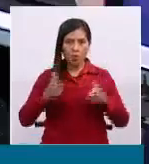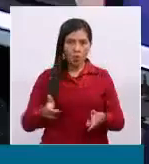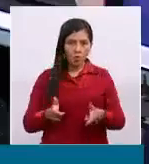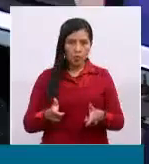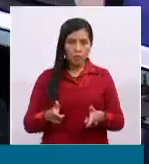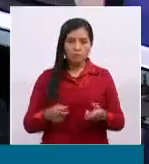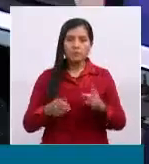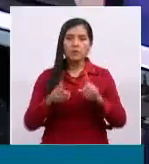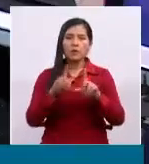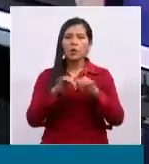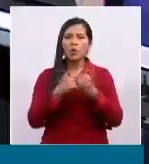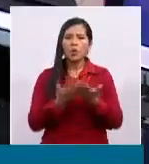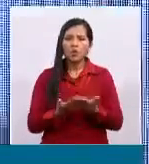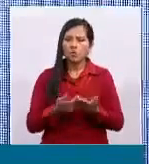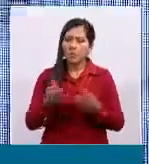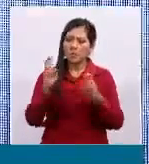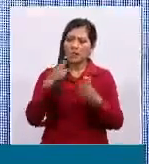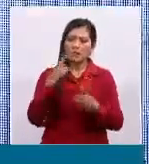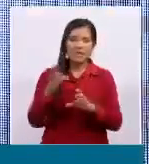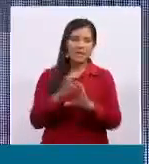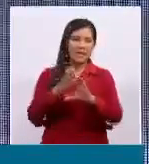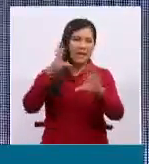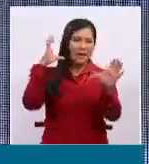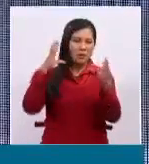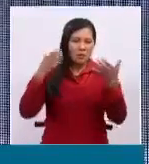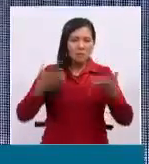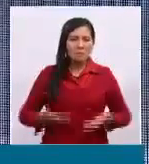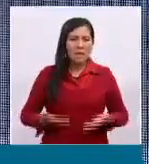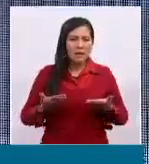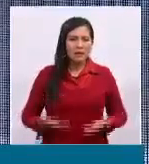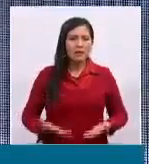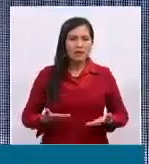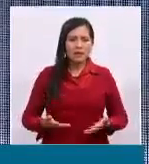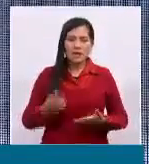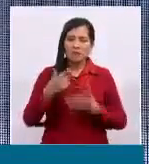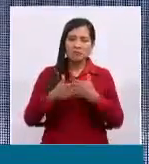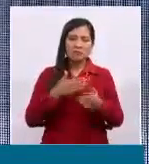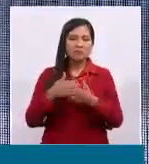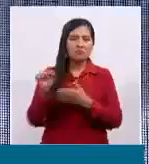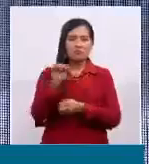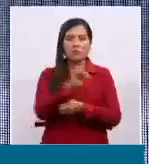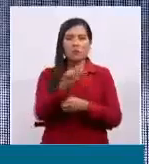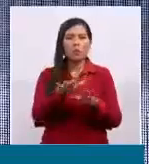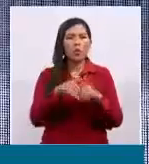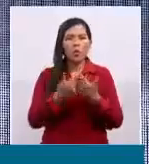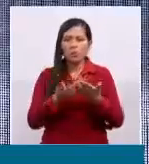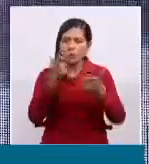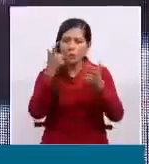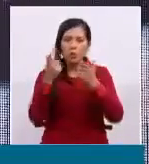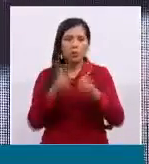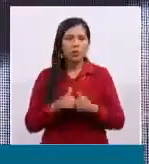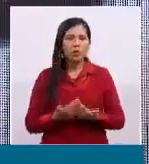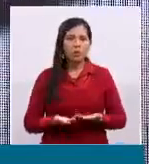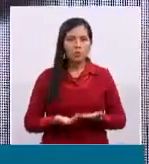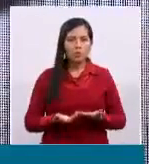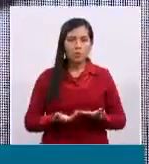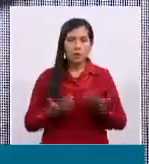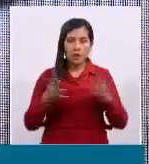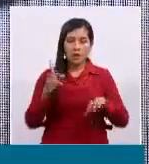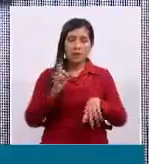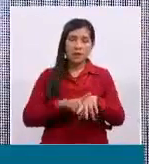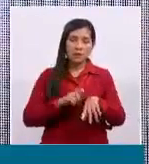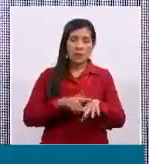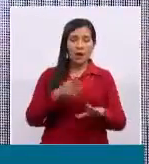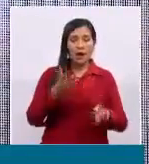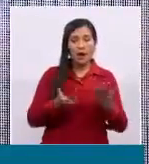de peso en el transporte pesado particularmente, ¿cómo se lo hace? ¿Se lo hace por temporada?